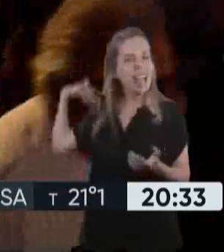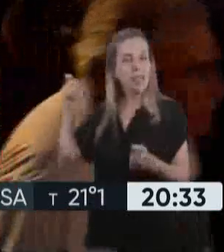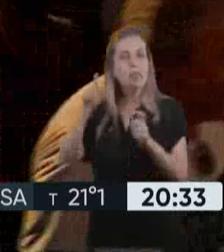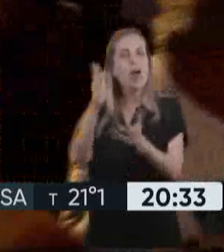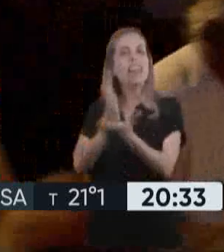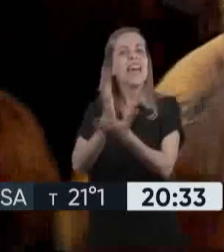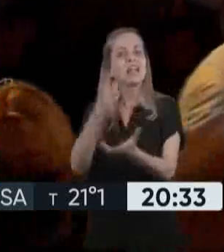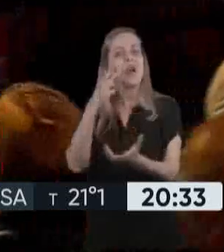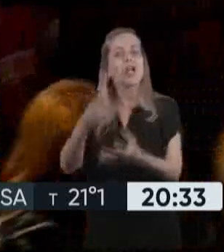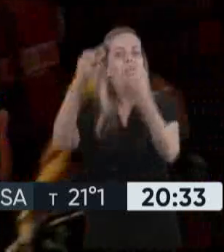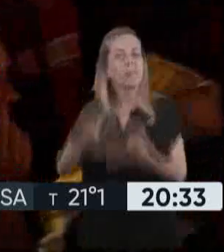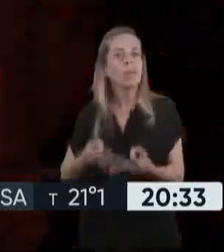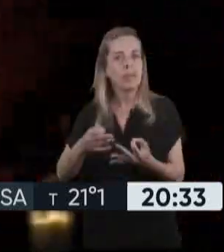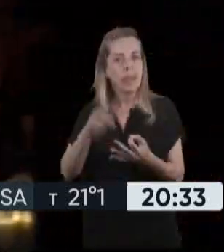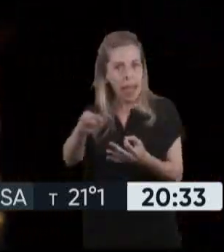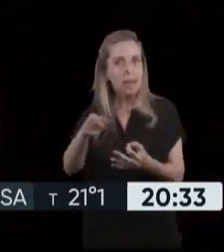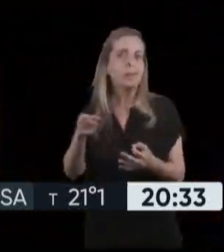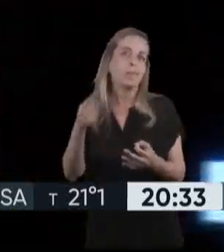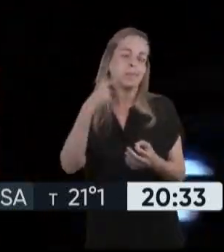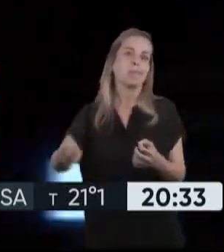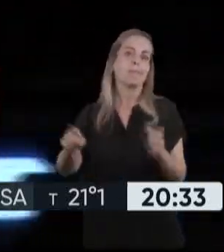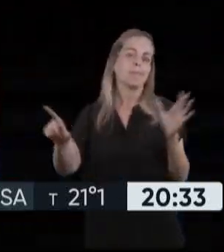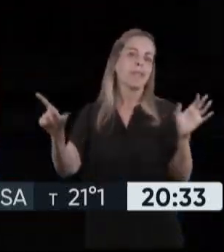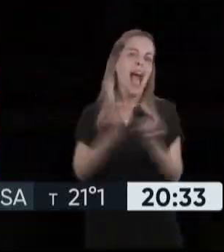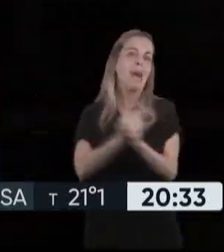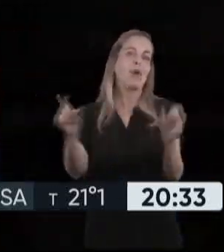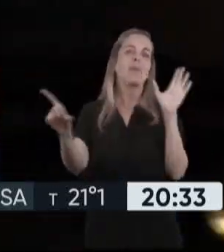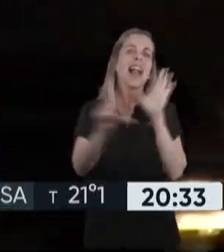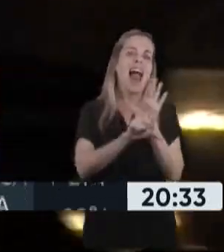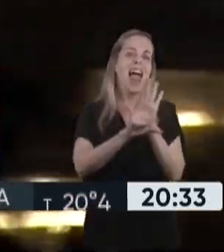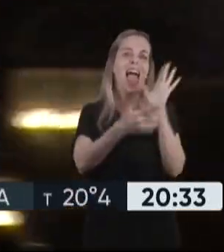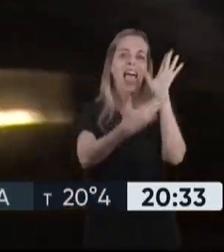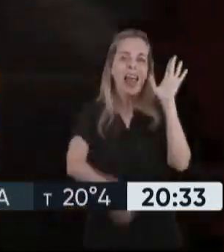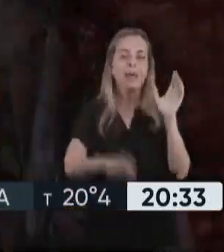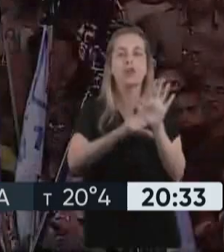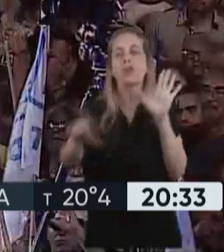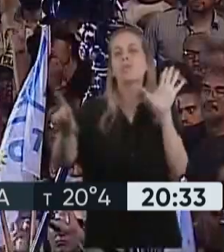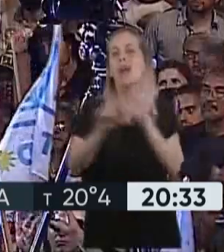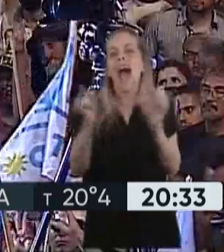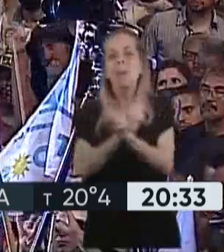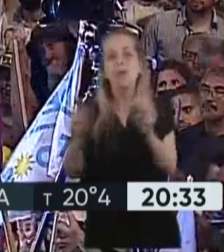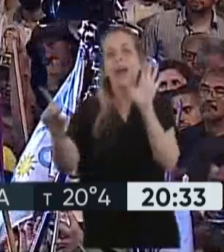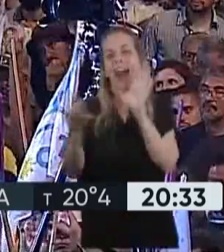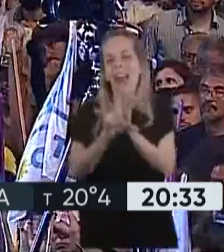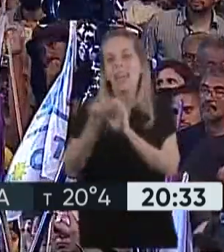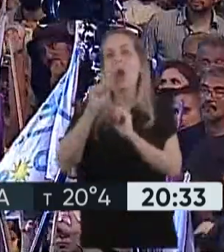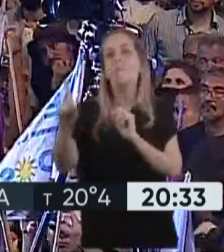ser reconocidos, y sacamos la ley del IBE, y sacamos la ley de los 1000 días.